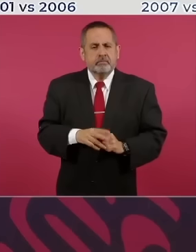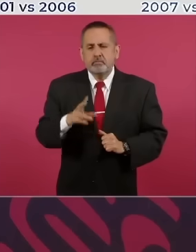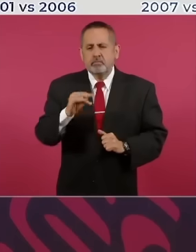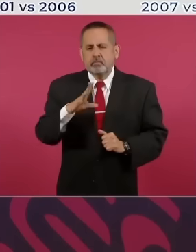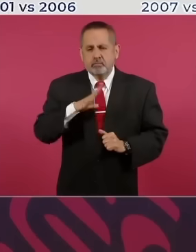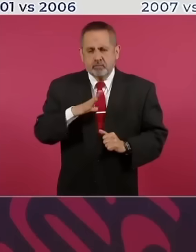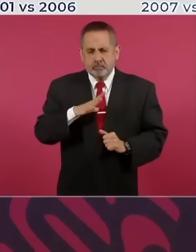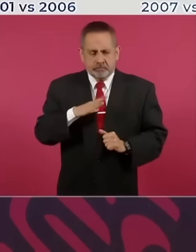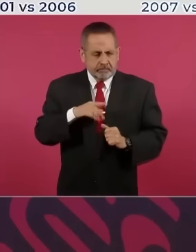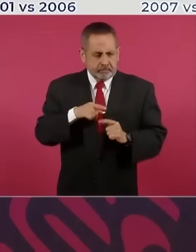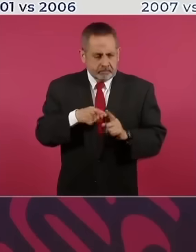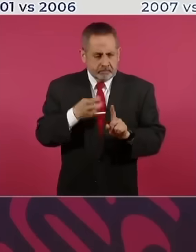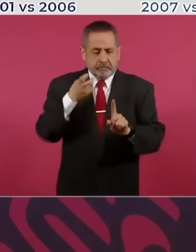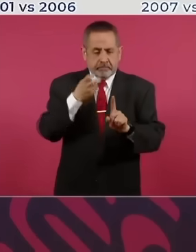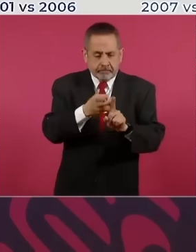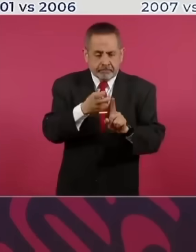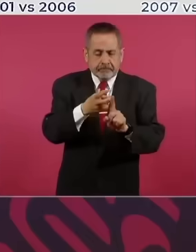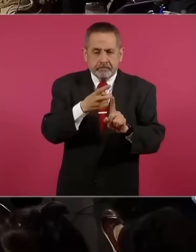texto sin contexto.